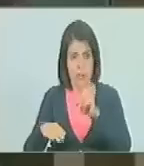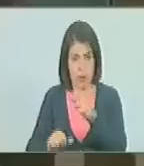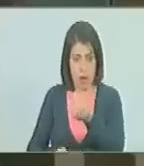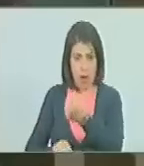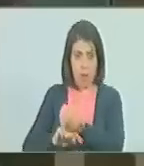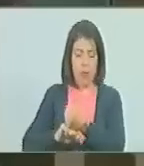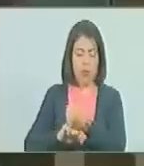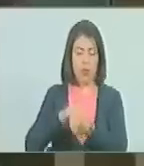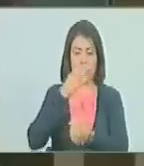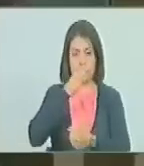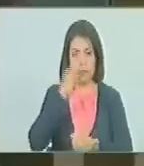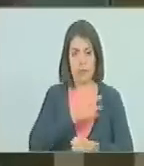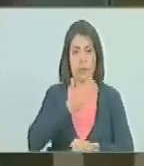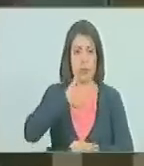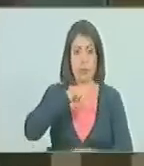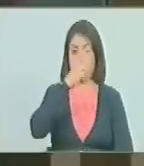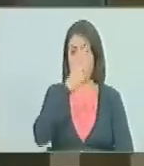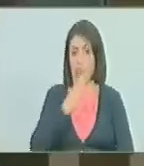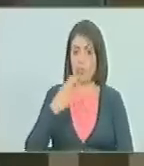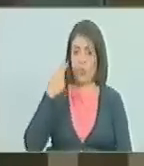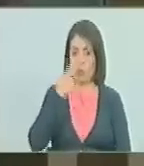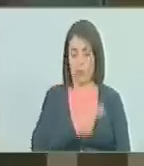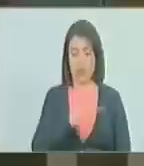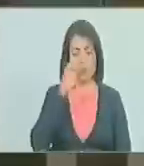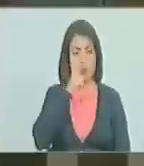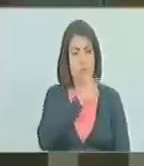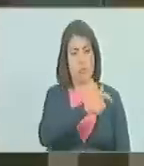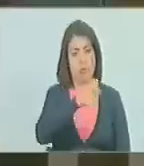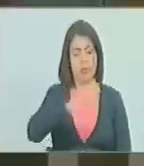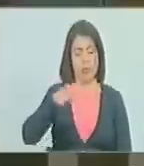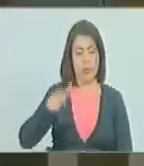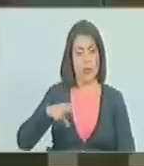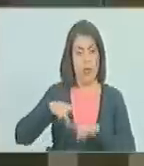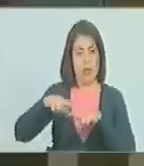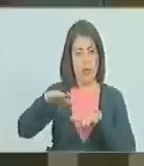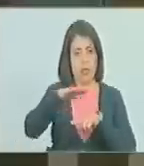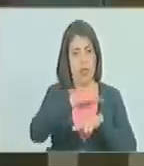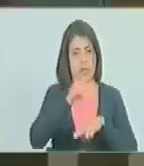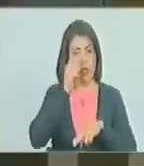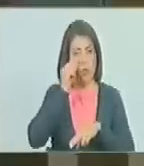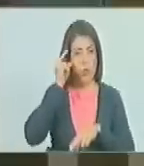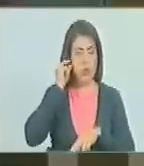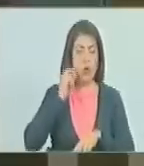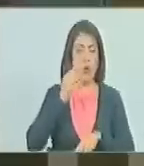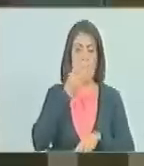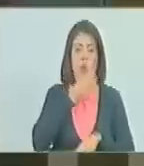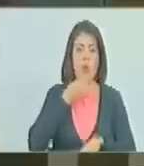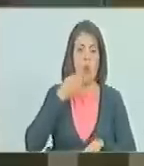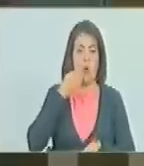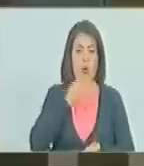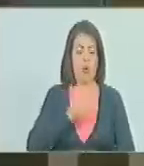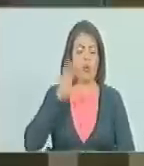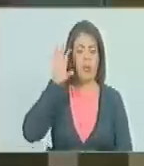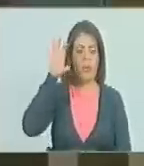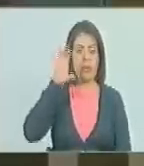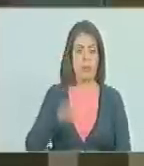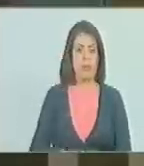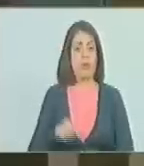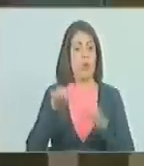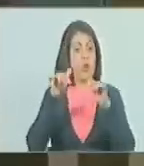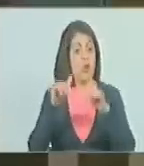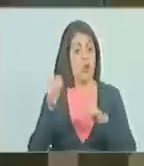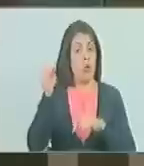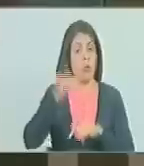apoya, ratifica nuestro compromiso con esa población, con los niños, con las niñas, con nuestros adolescentes de la patria. Hoy más